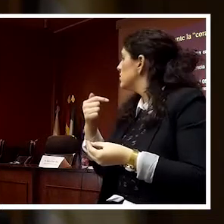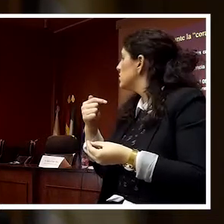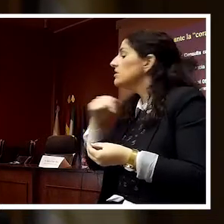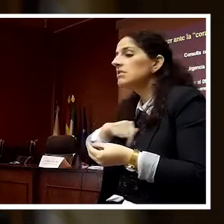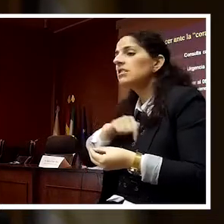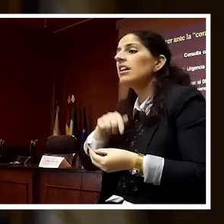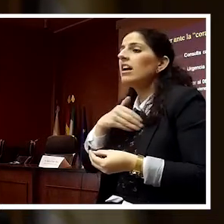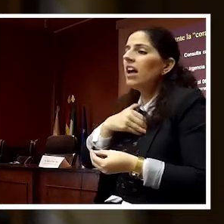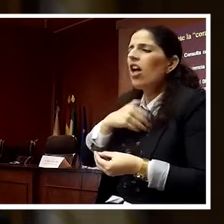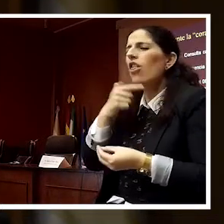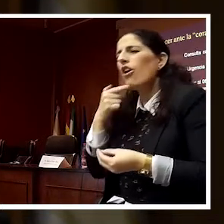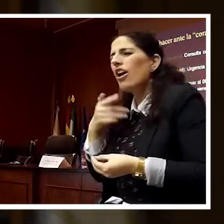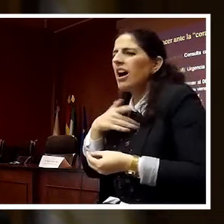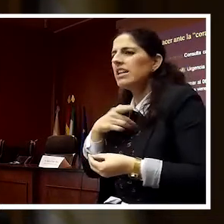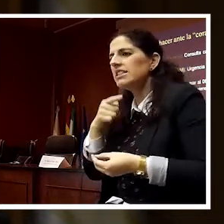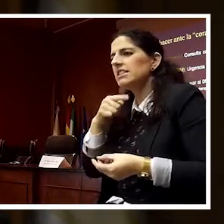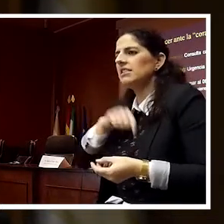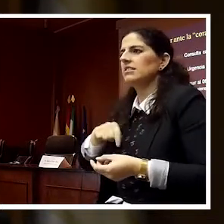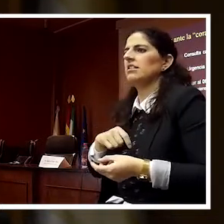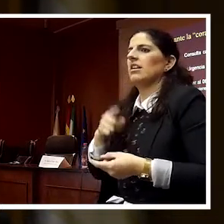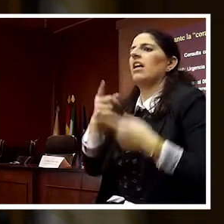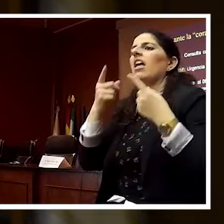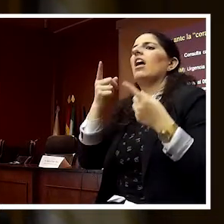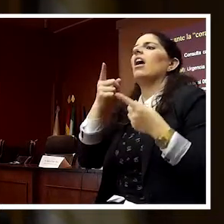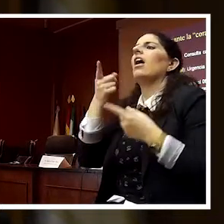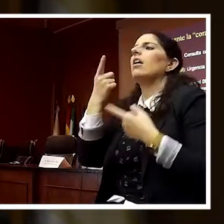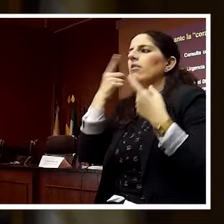lugar, tratar de ser constructivos, porque